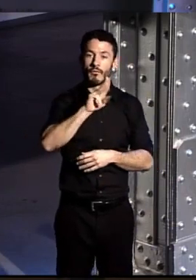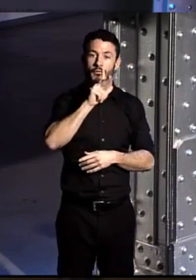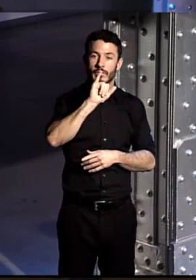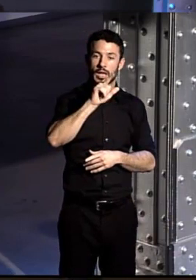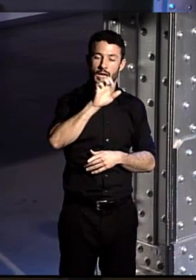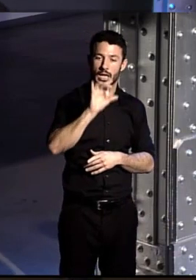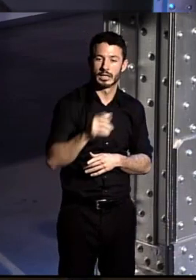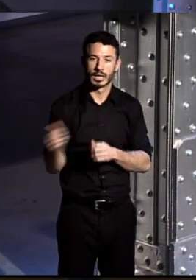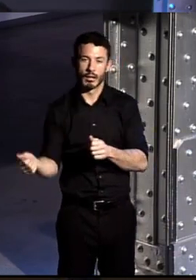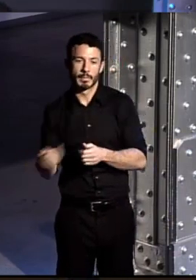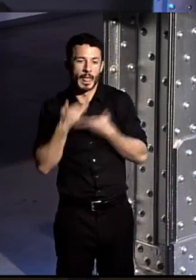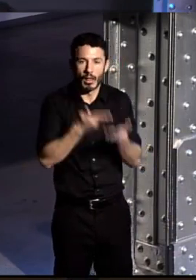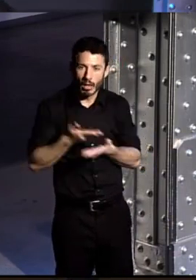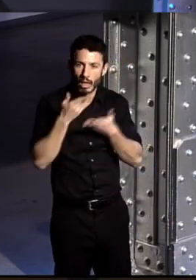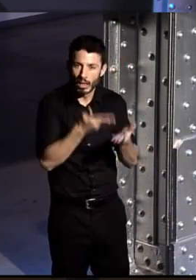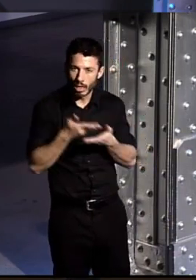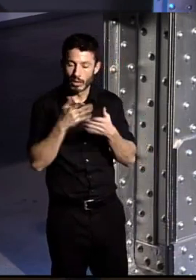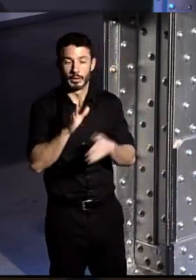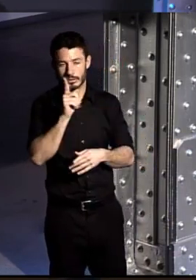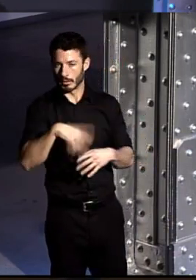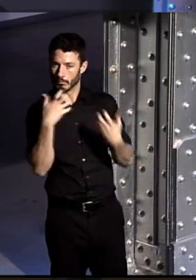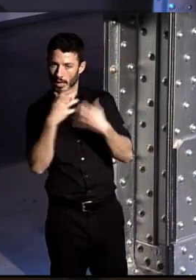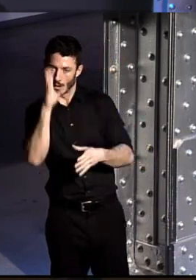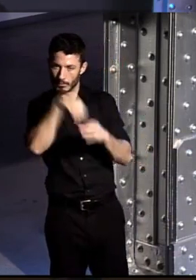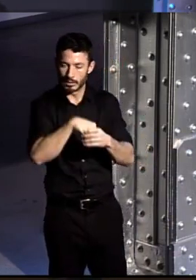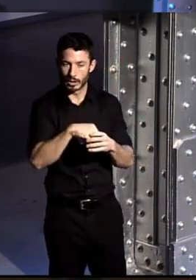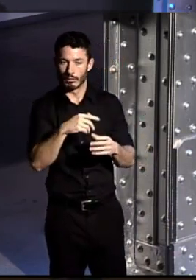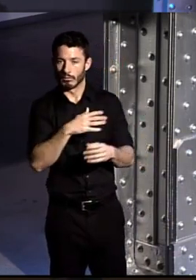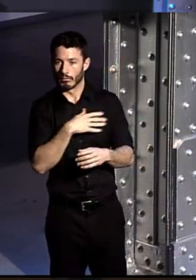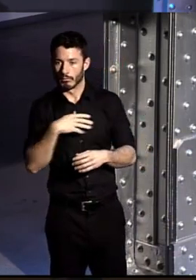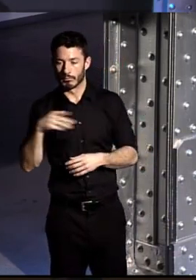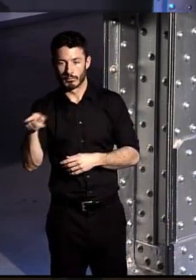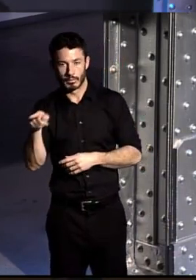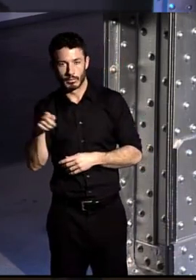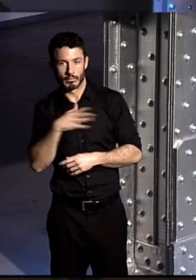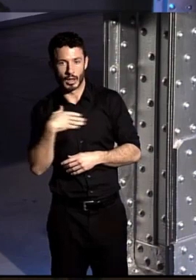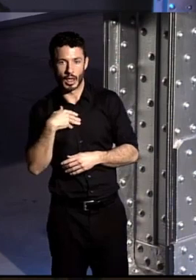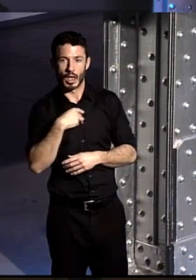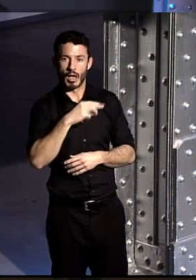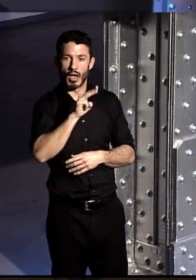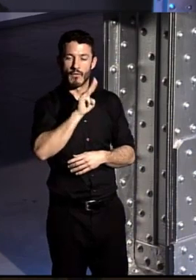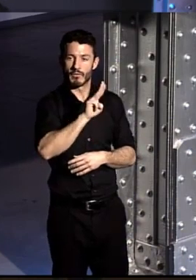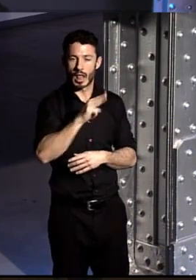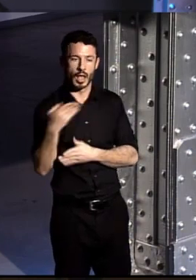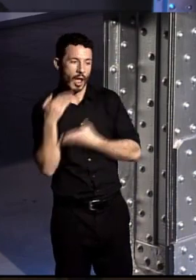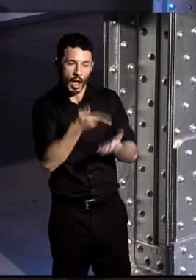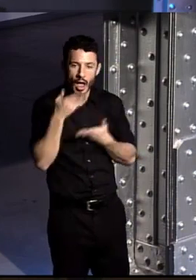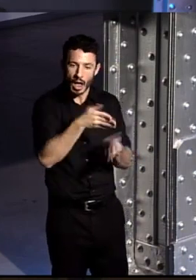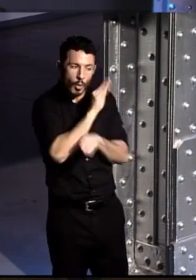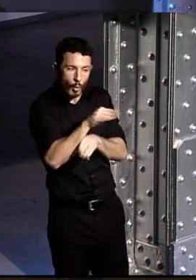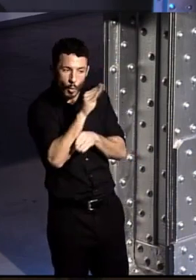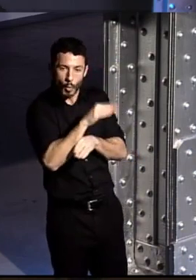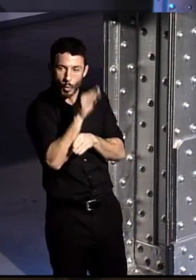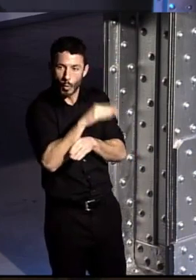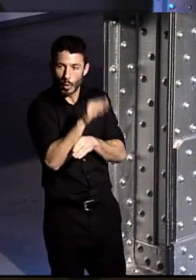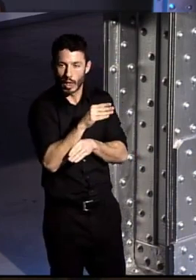en sus follones y él se mete en sus peleas y tal, pero toda su obsesión es como cuidarle, ¿no? Y es misógamo. Y es